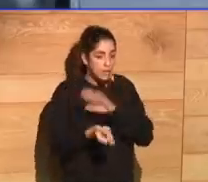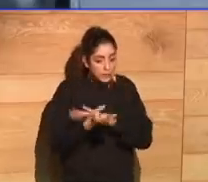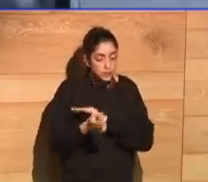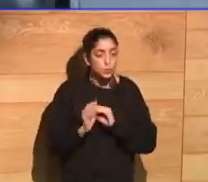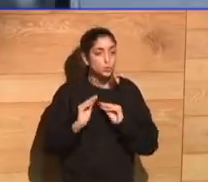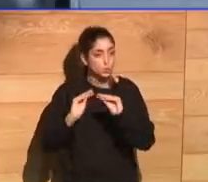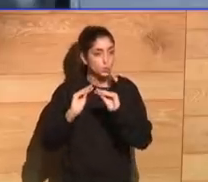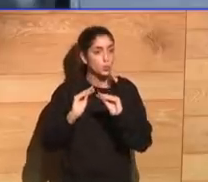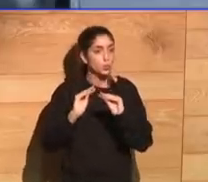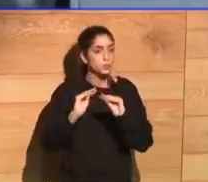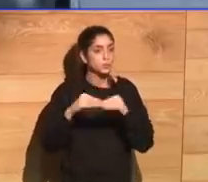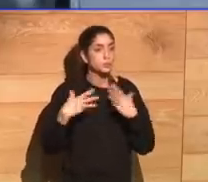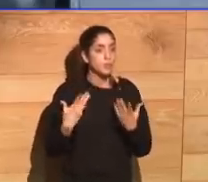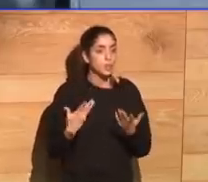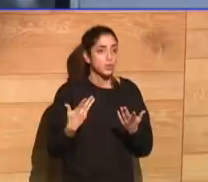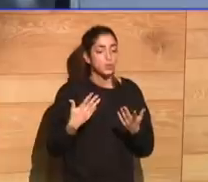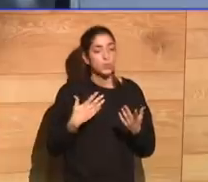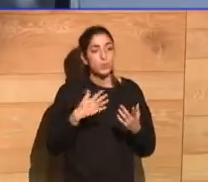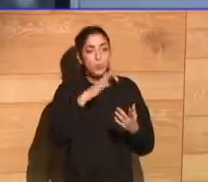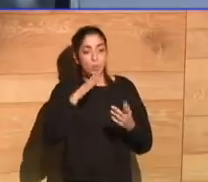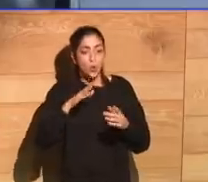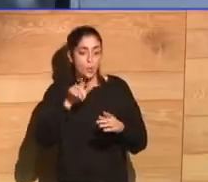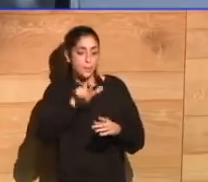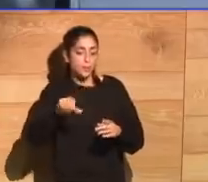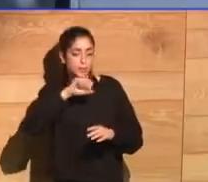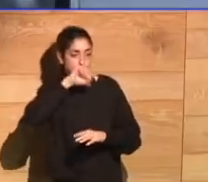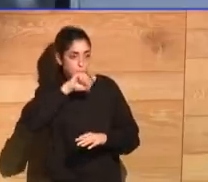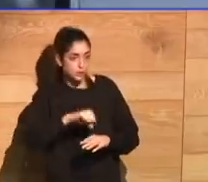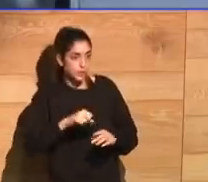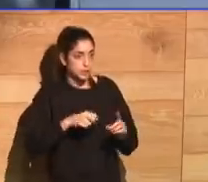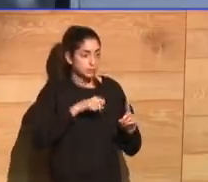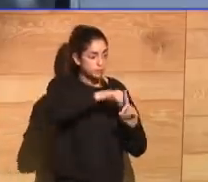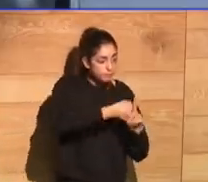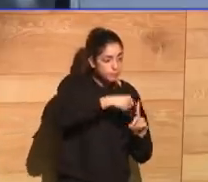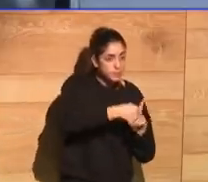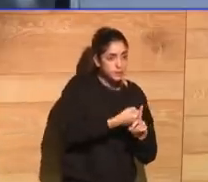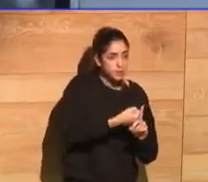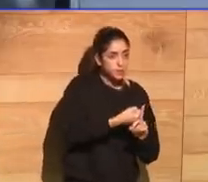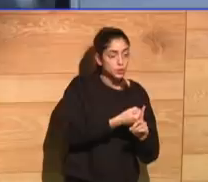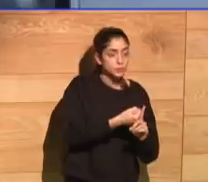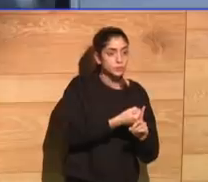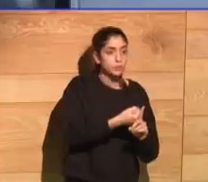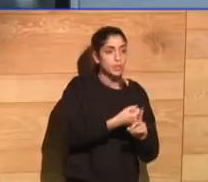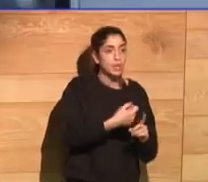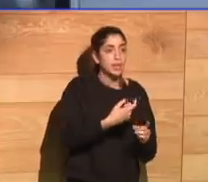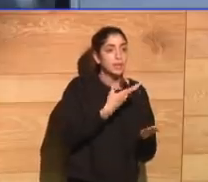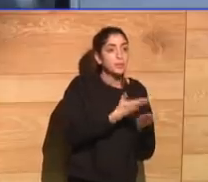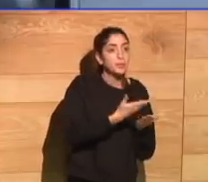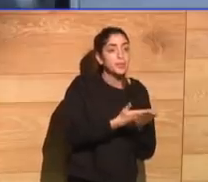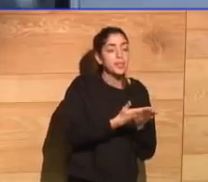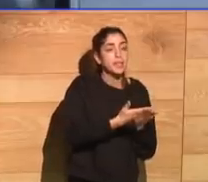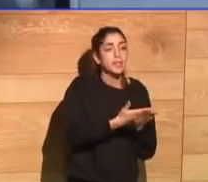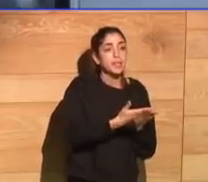montaje, pero hay un momento que por presión de los fans, algo parecido a lo que sucedería después con la Liga de la Justicia y con Snyder, se pide que se rescate ese material original